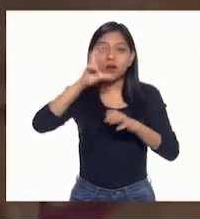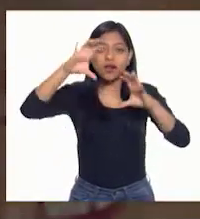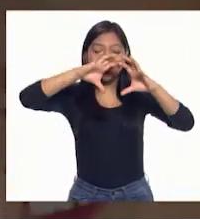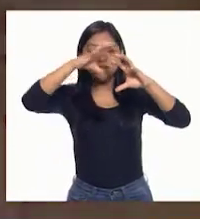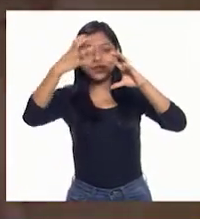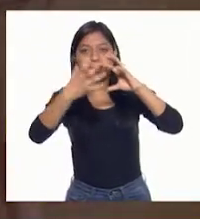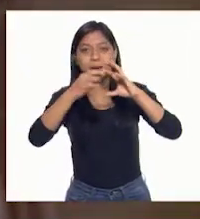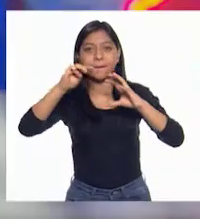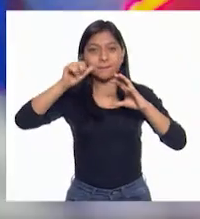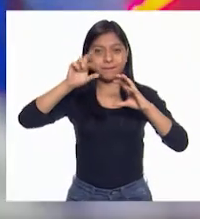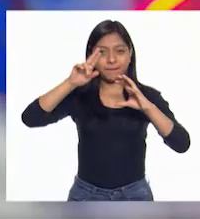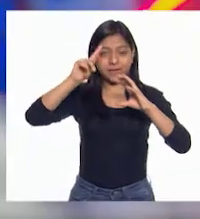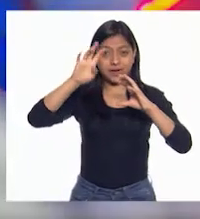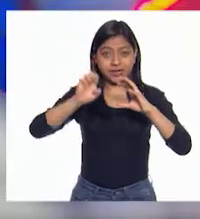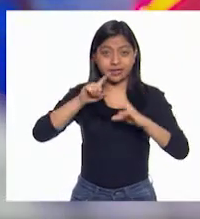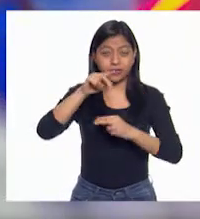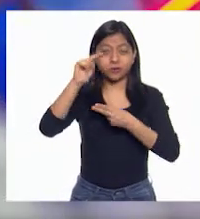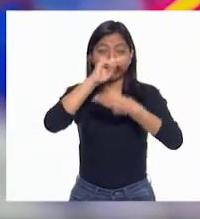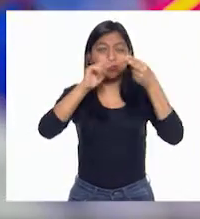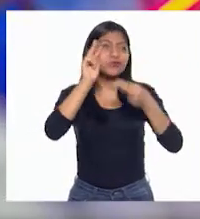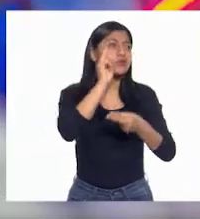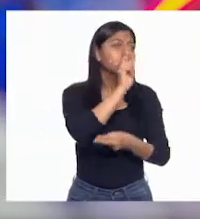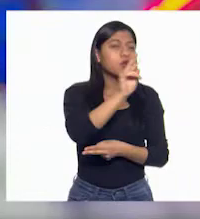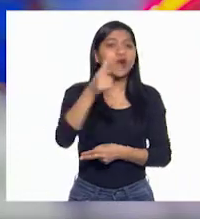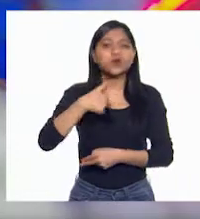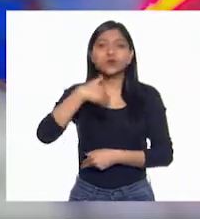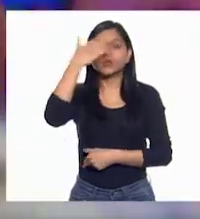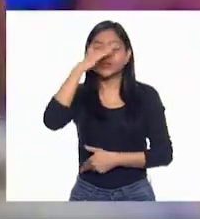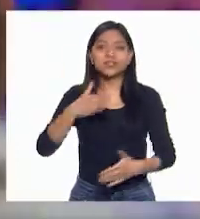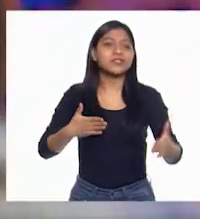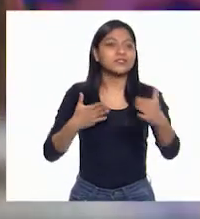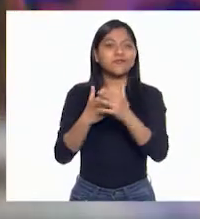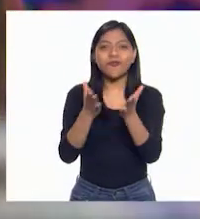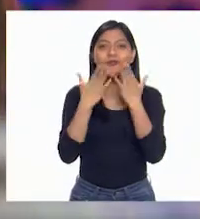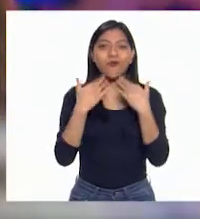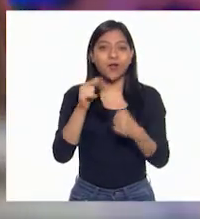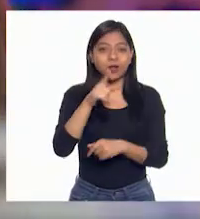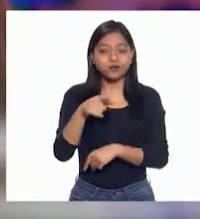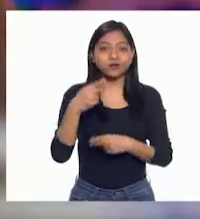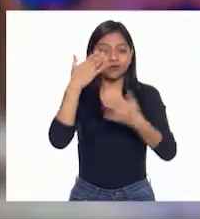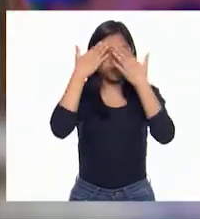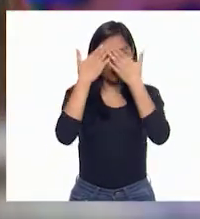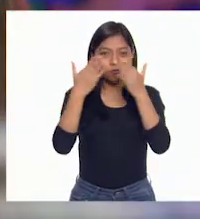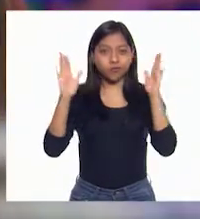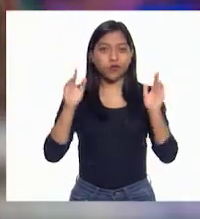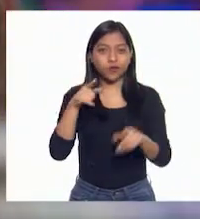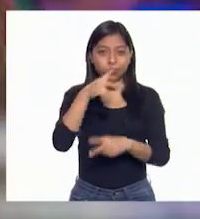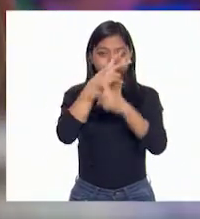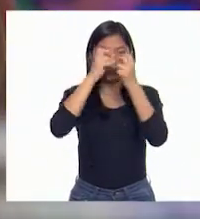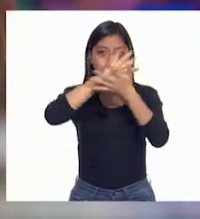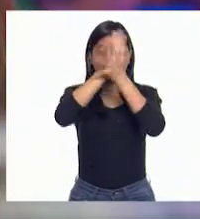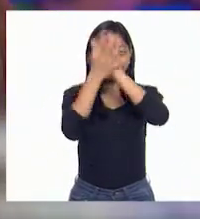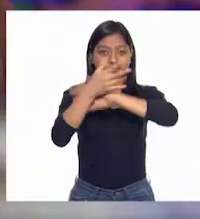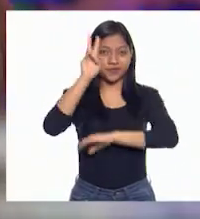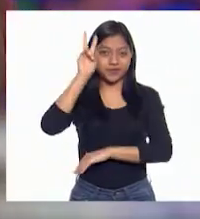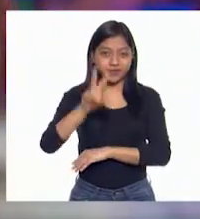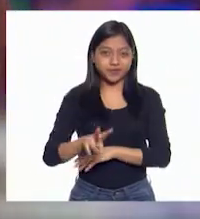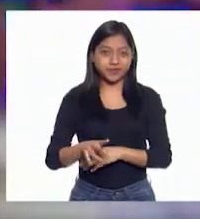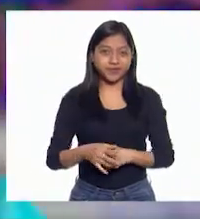hasta Marte. El universo me enseñó que no existen fronteras cuando se trata de abrir tu mente y alcanzar tus sueños.